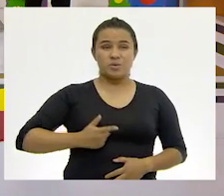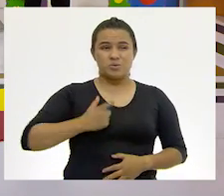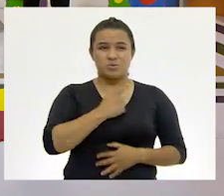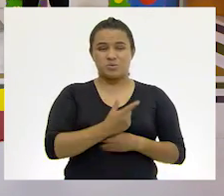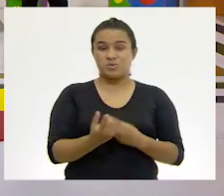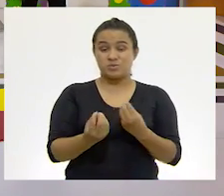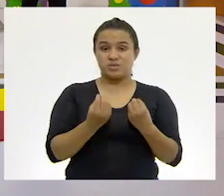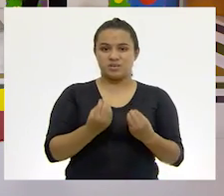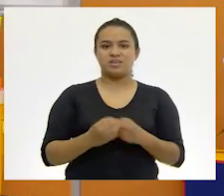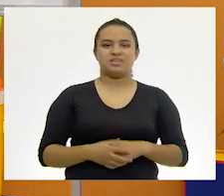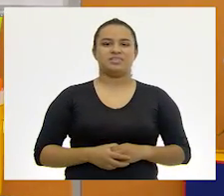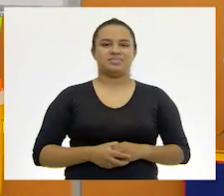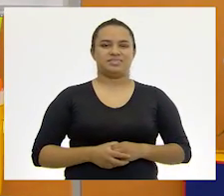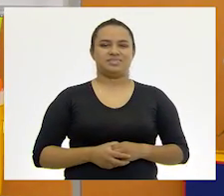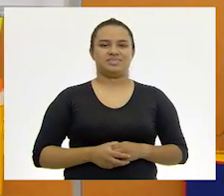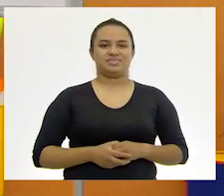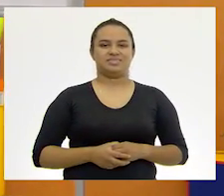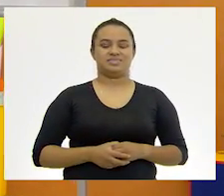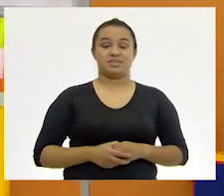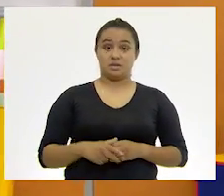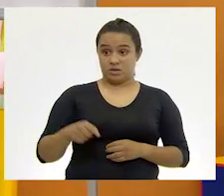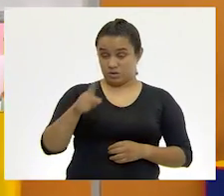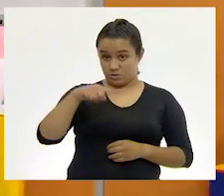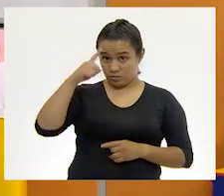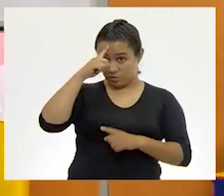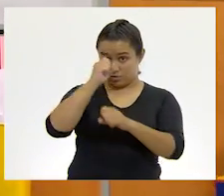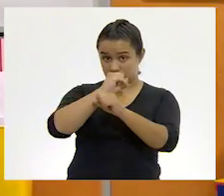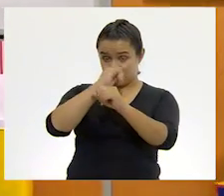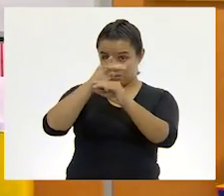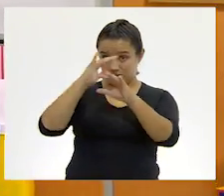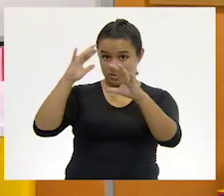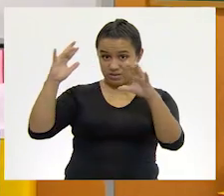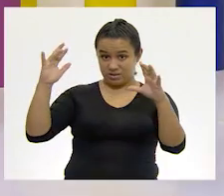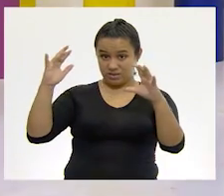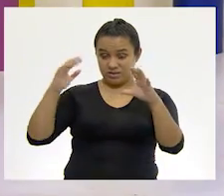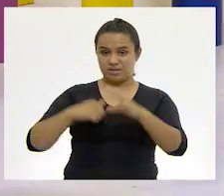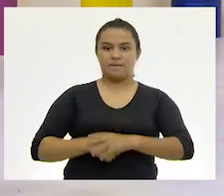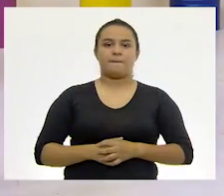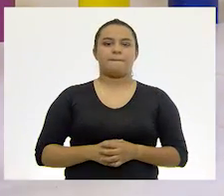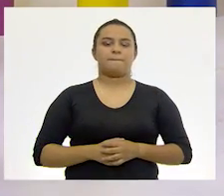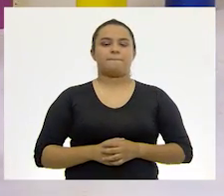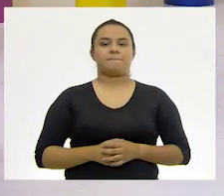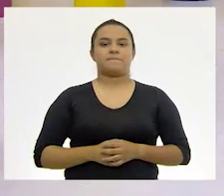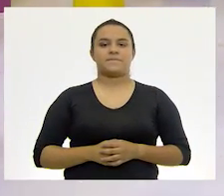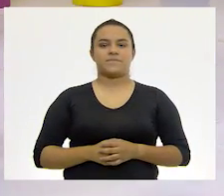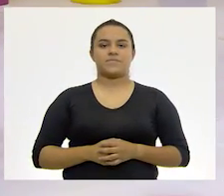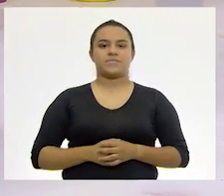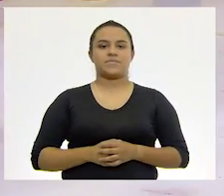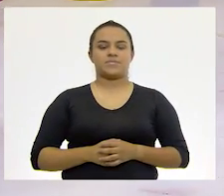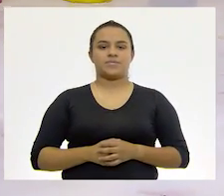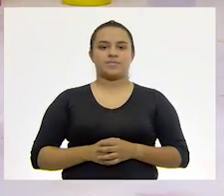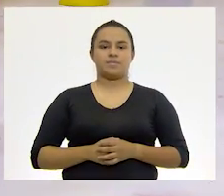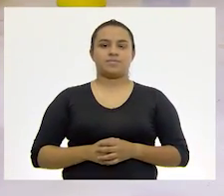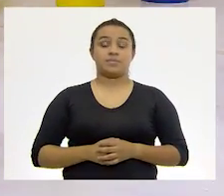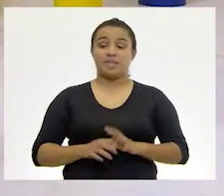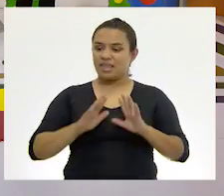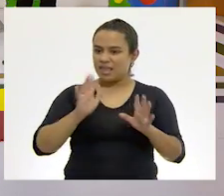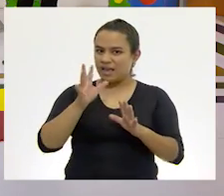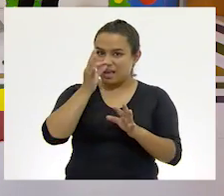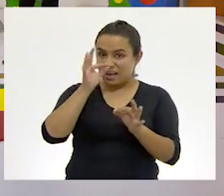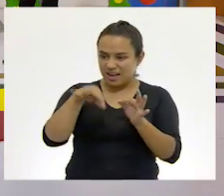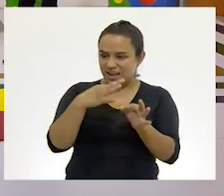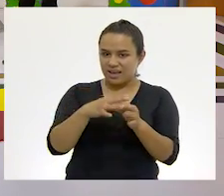disfrutas. ¿Lo estás imaginando? Sí. Ay, yo también. Ya casi